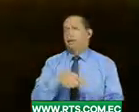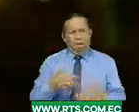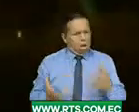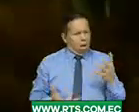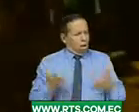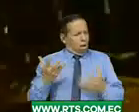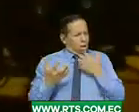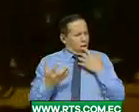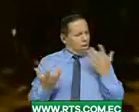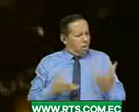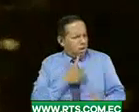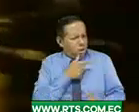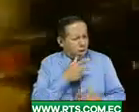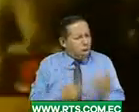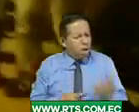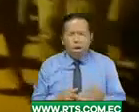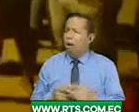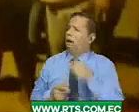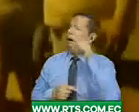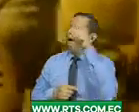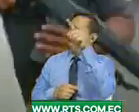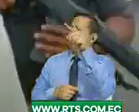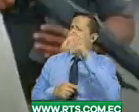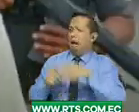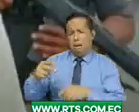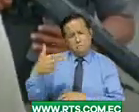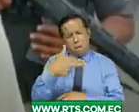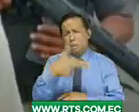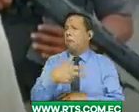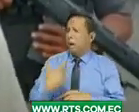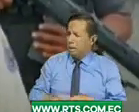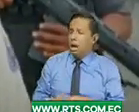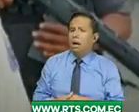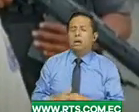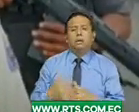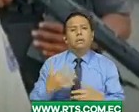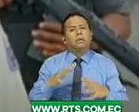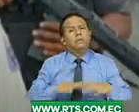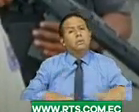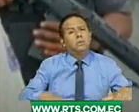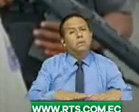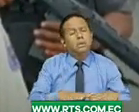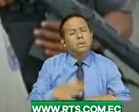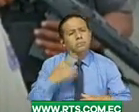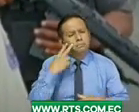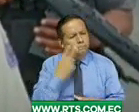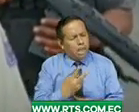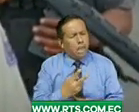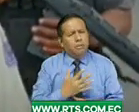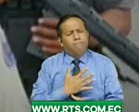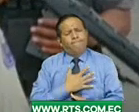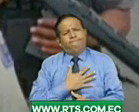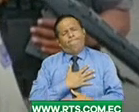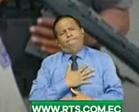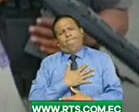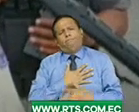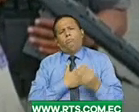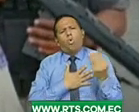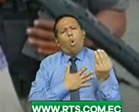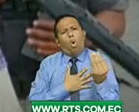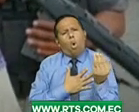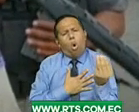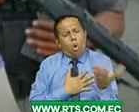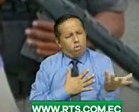hijo, ¿quién? Y me dice, Carlos Bryan. Es lamentable lo que está pasando. Vemos a jóvenes, a muchachos